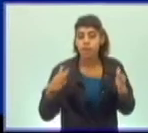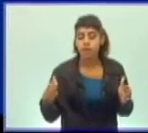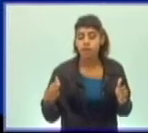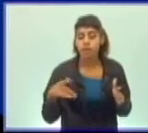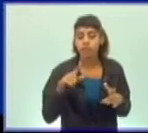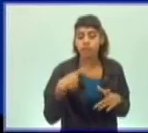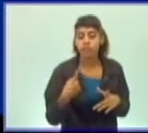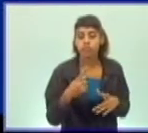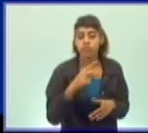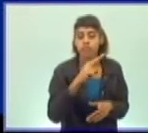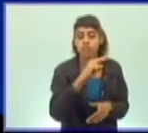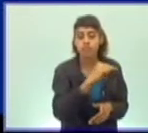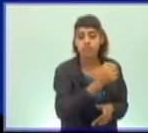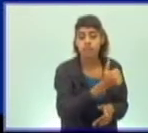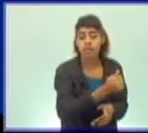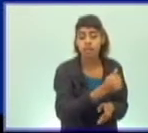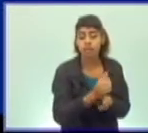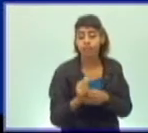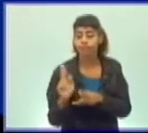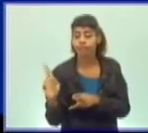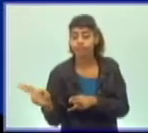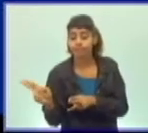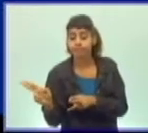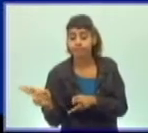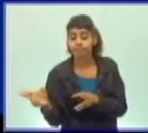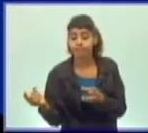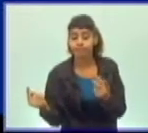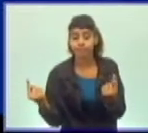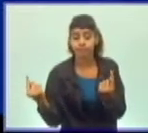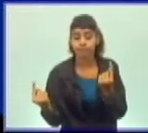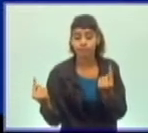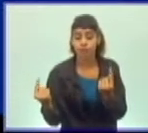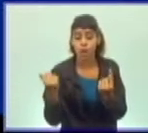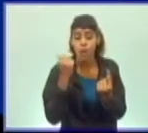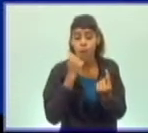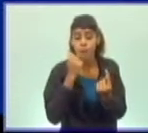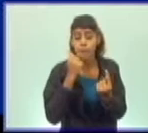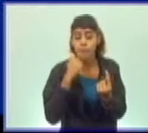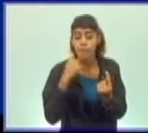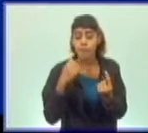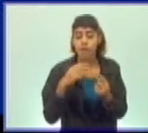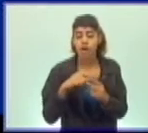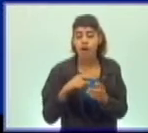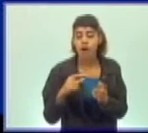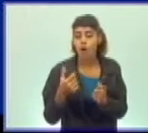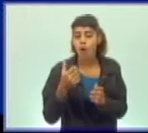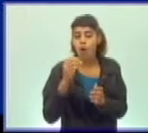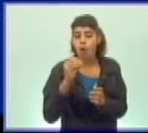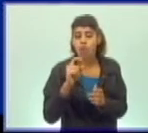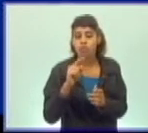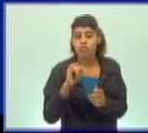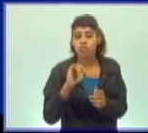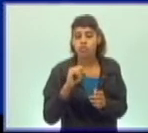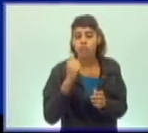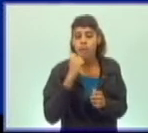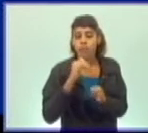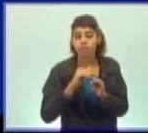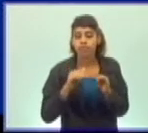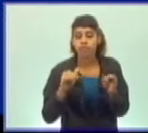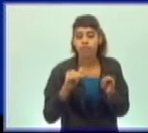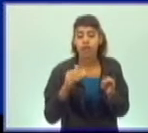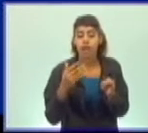que es un elemento no metálico que tiene mayor número atómico, ¿cuál forma óxidos e hidróxidos más básicos? El